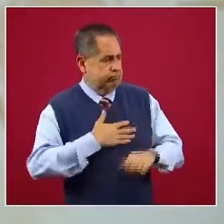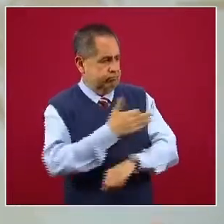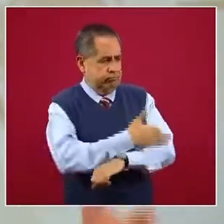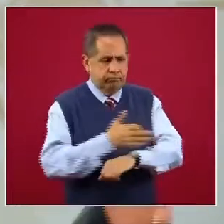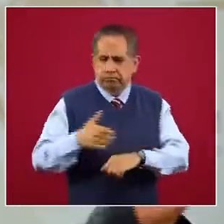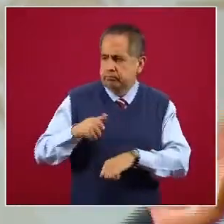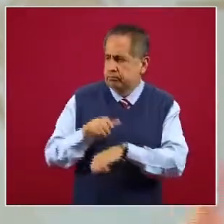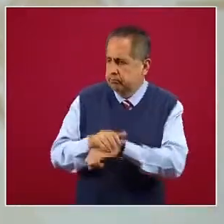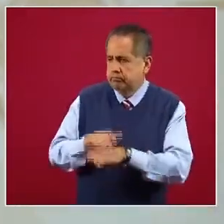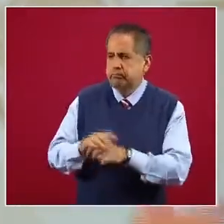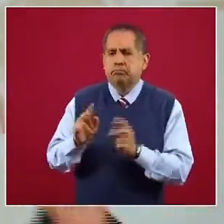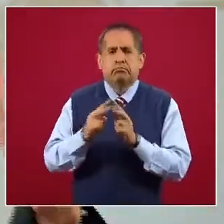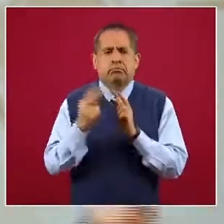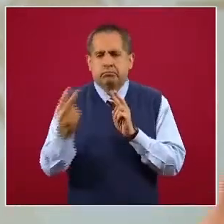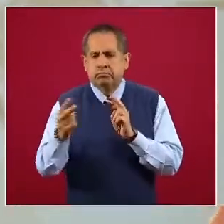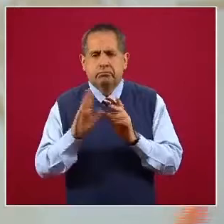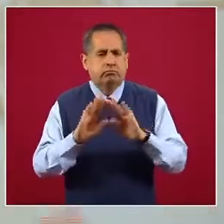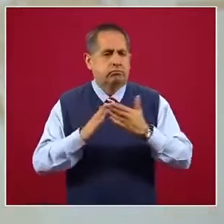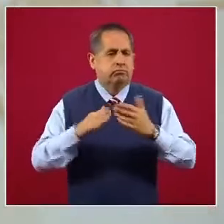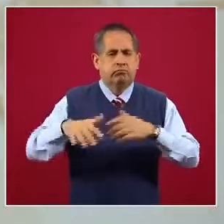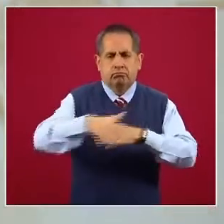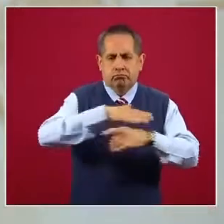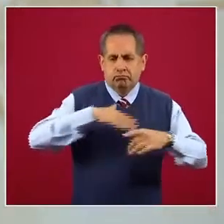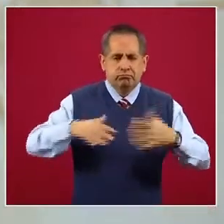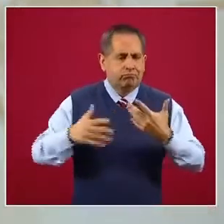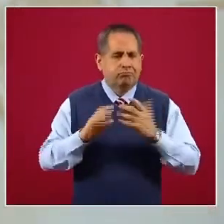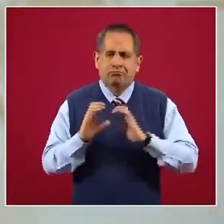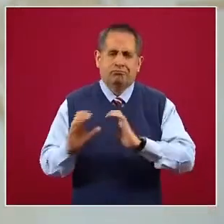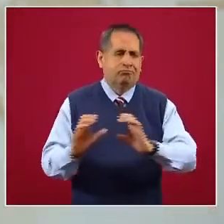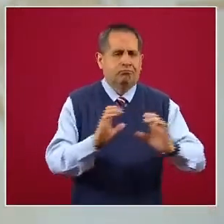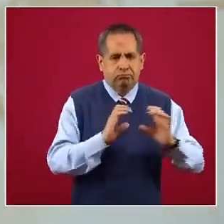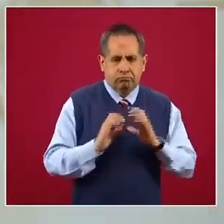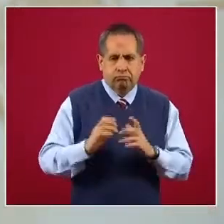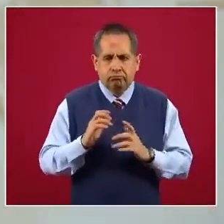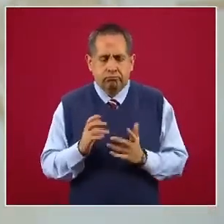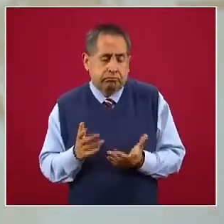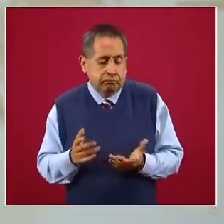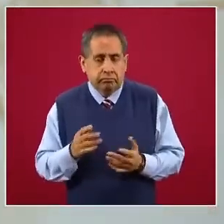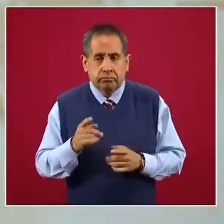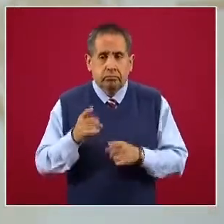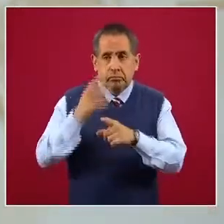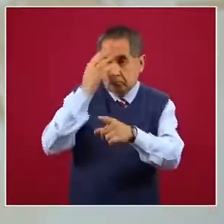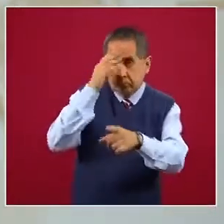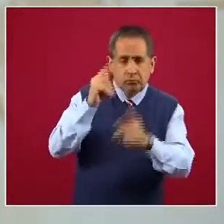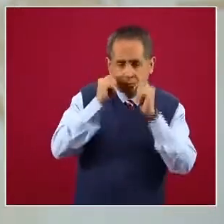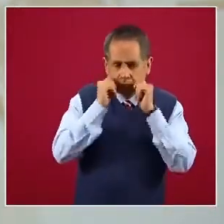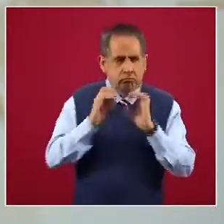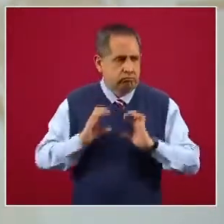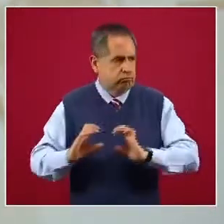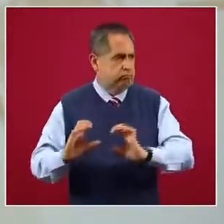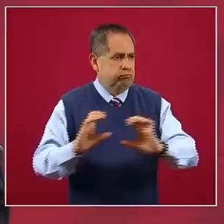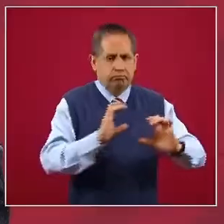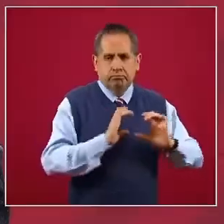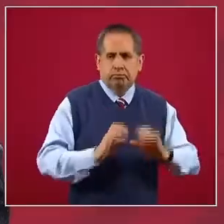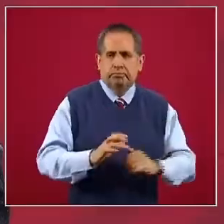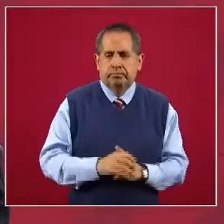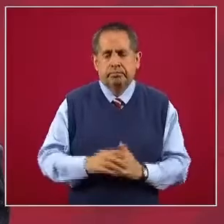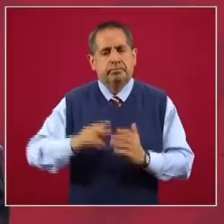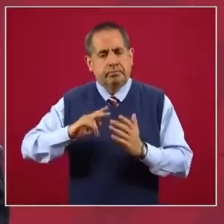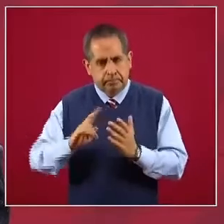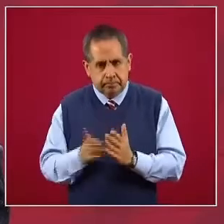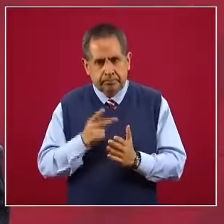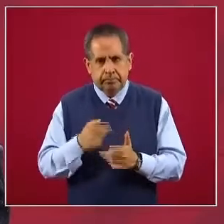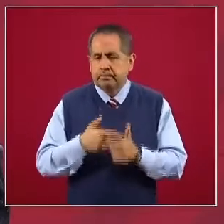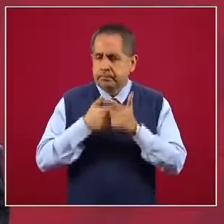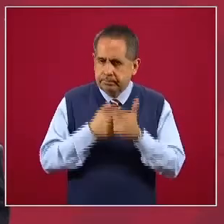sus amigos, sus vecinos, su comunidad, conozca o no a las personas. Insistimos y